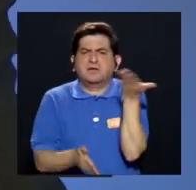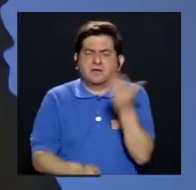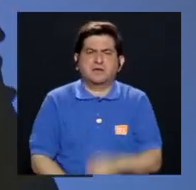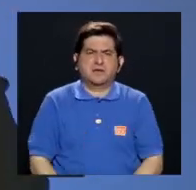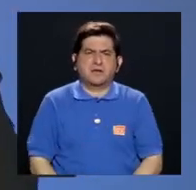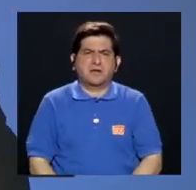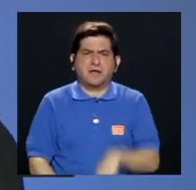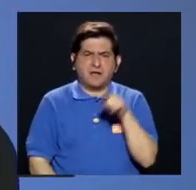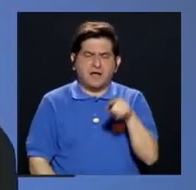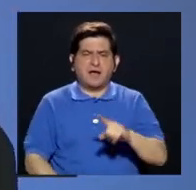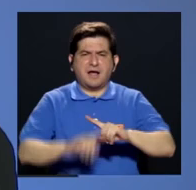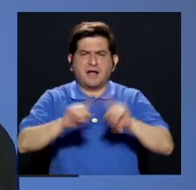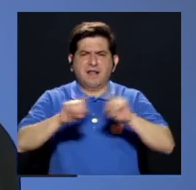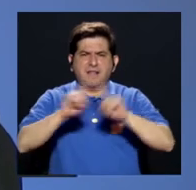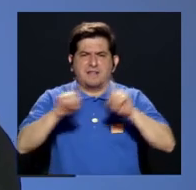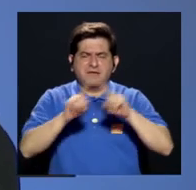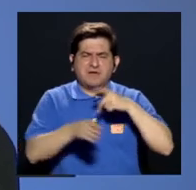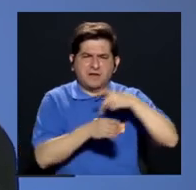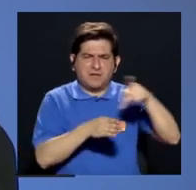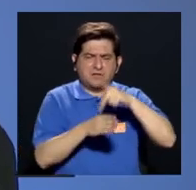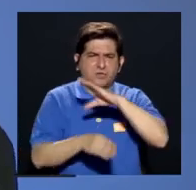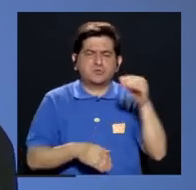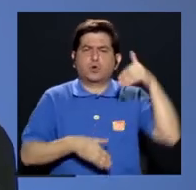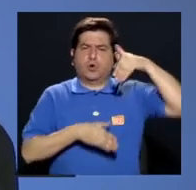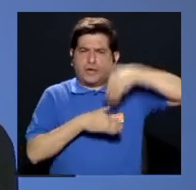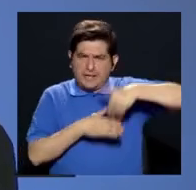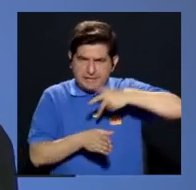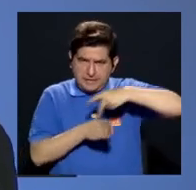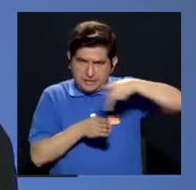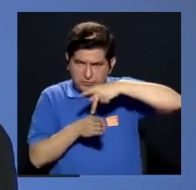la inter- y la transdisciplinaridad.